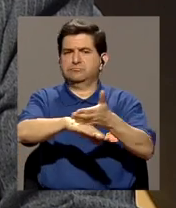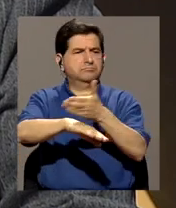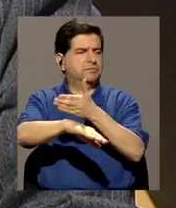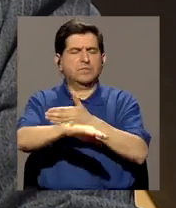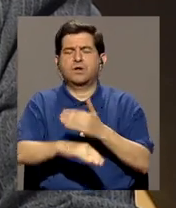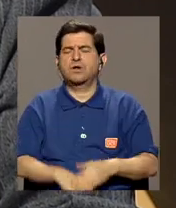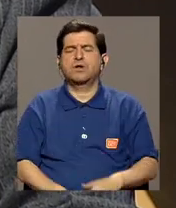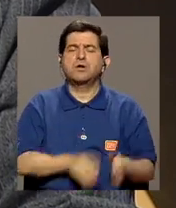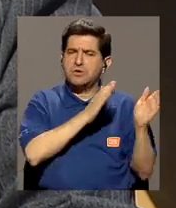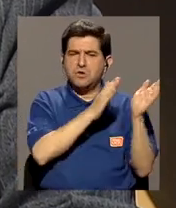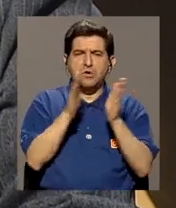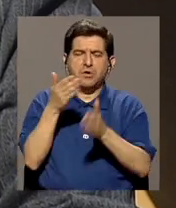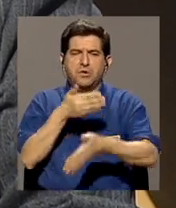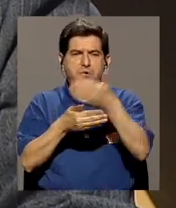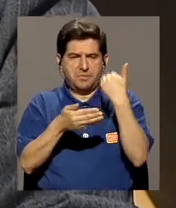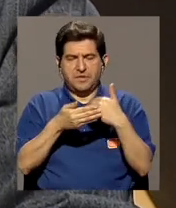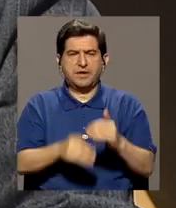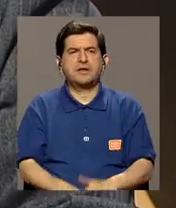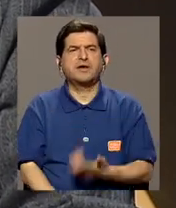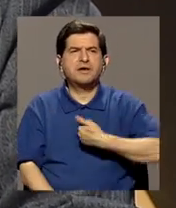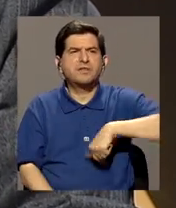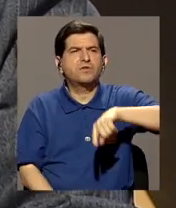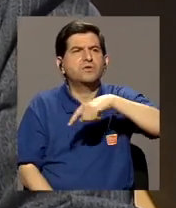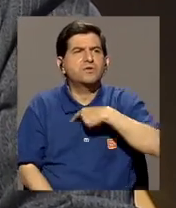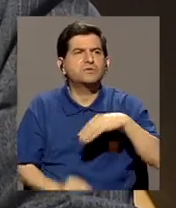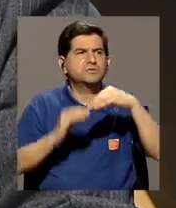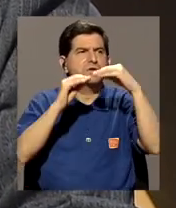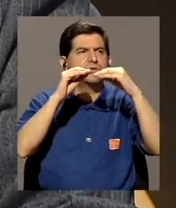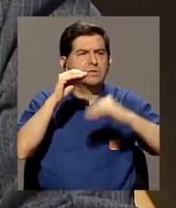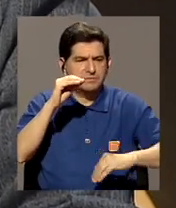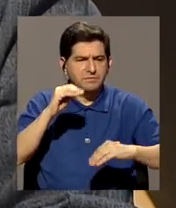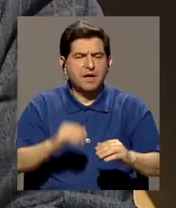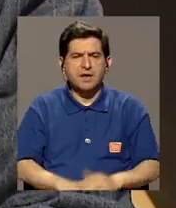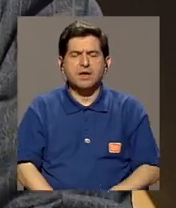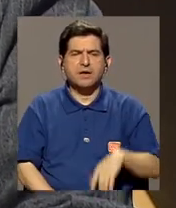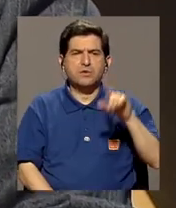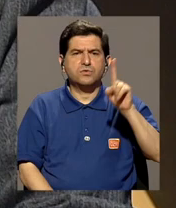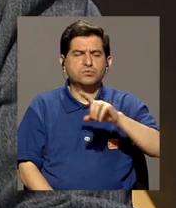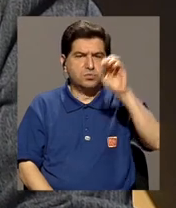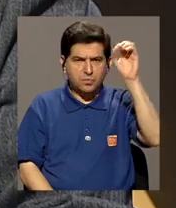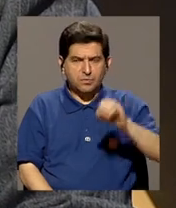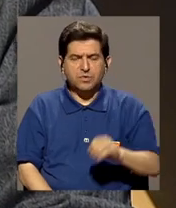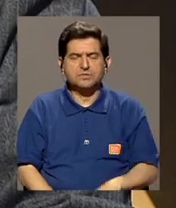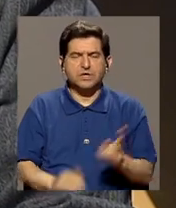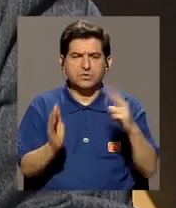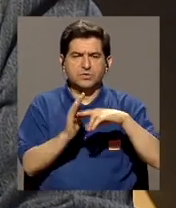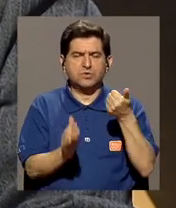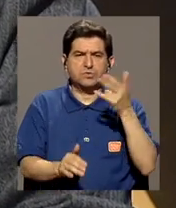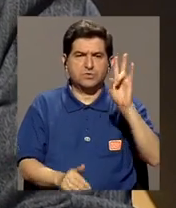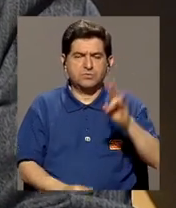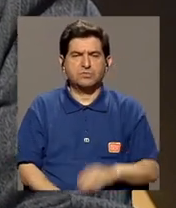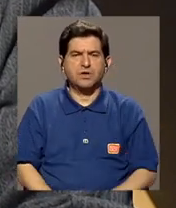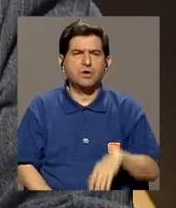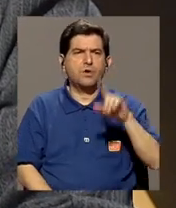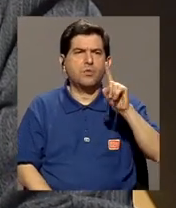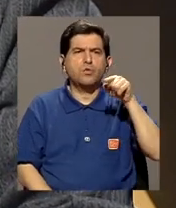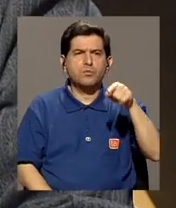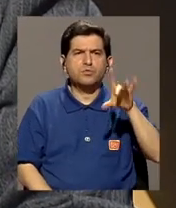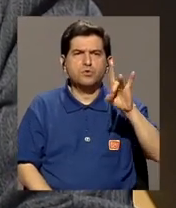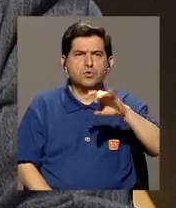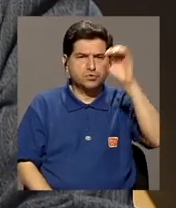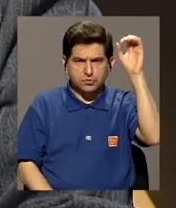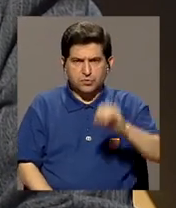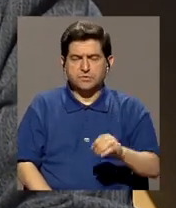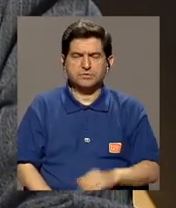lo que se planificó aclaramos como menos de uno por ciento en el 2017 1.8 por ciento